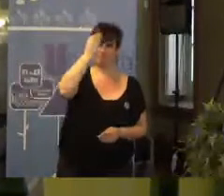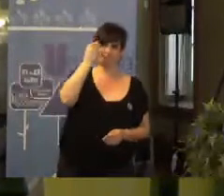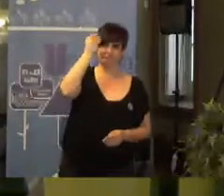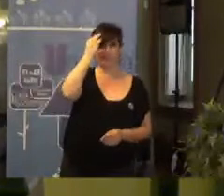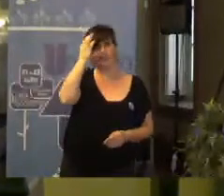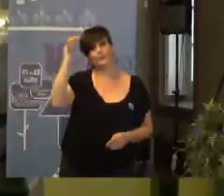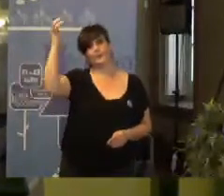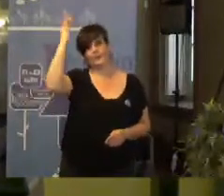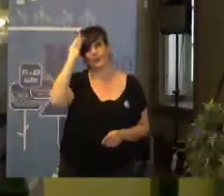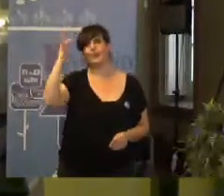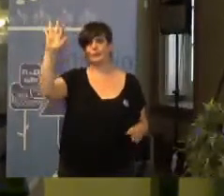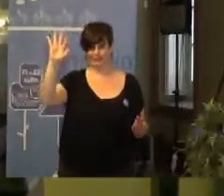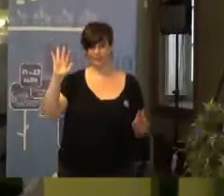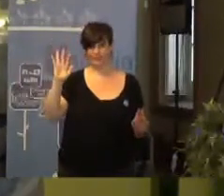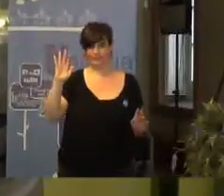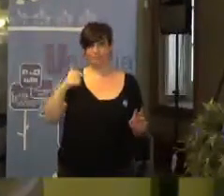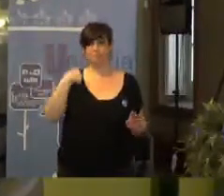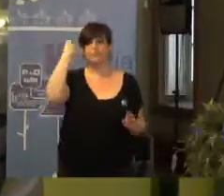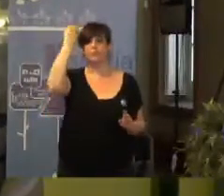facer determinados